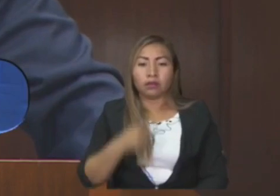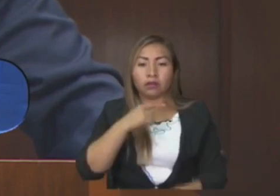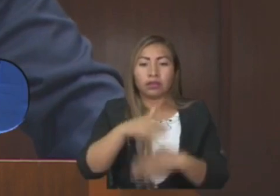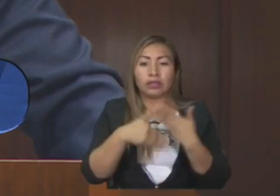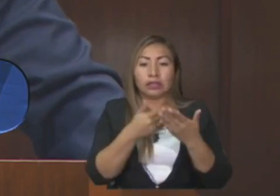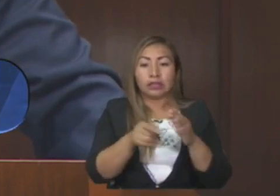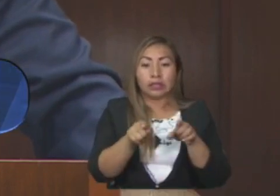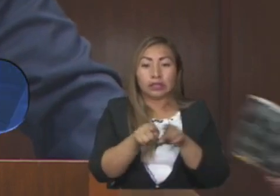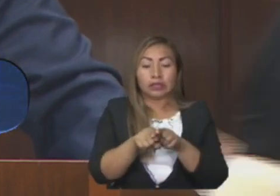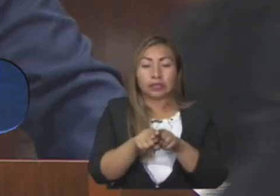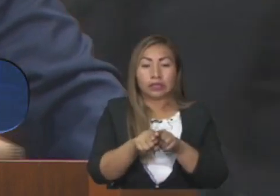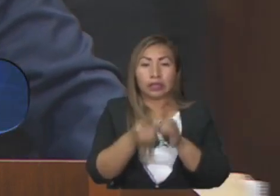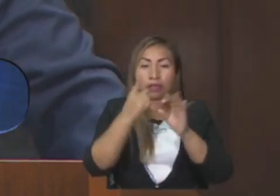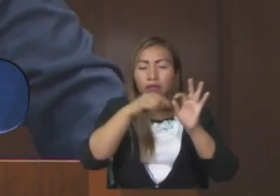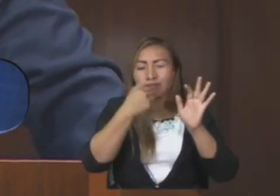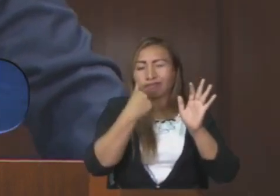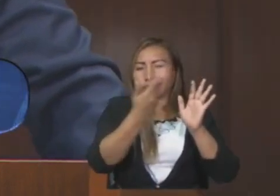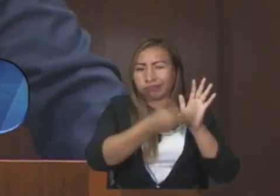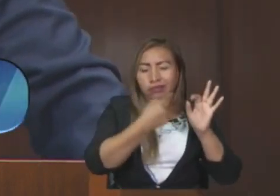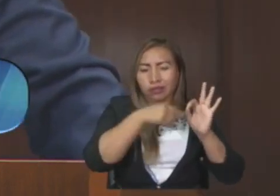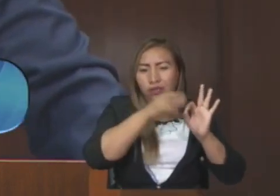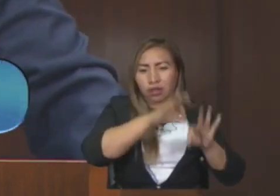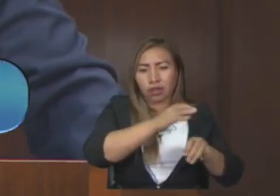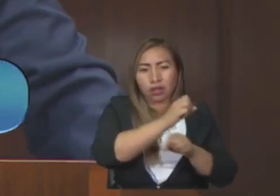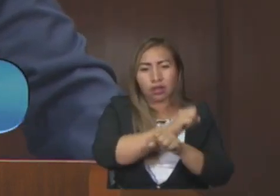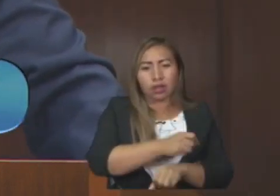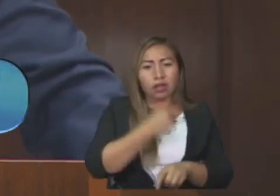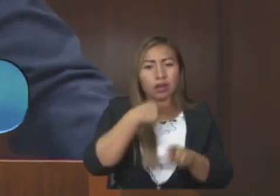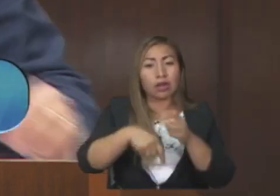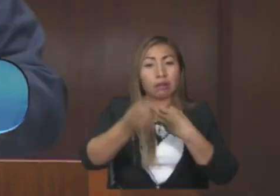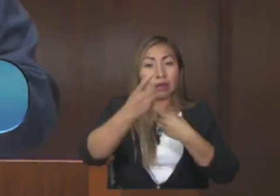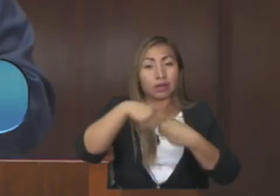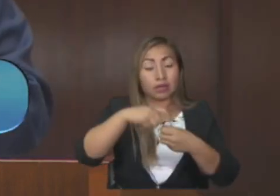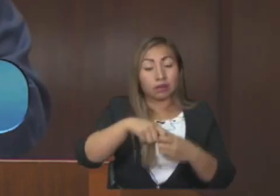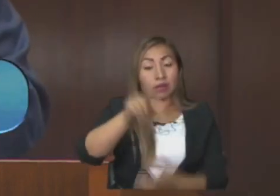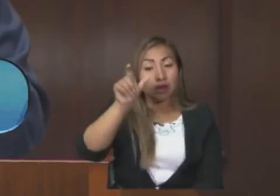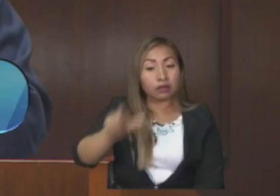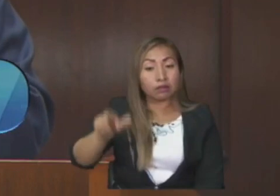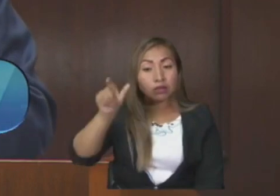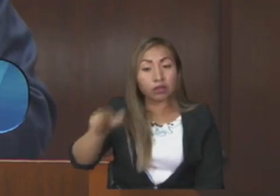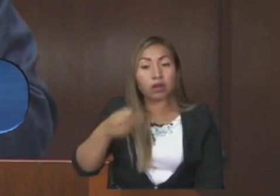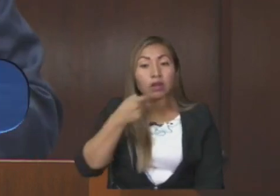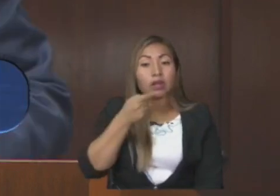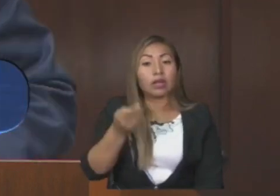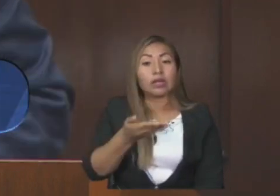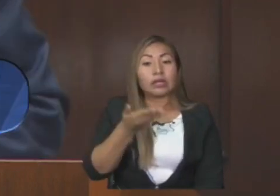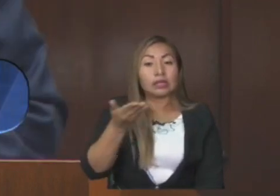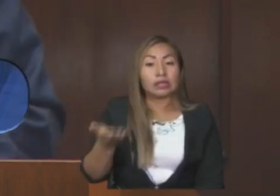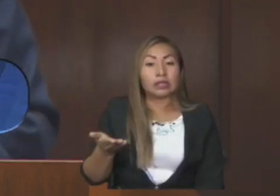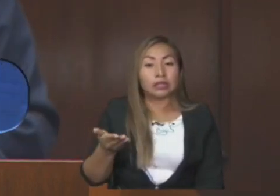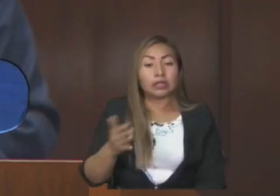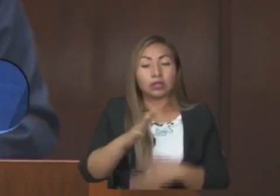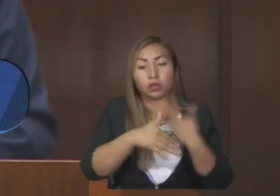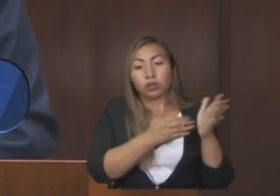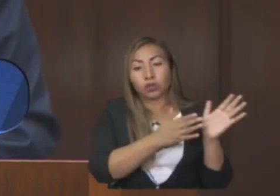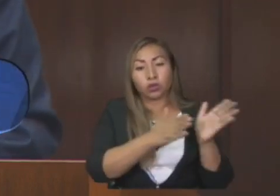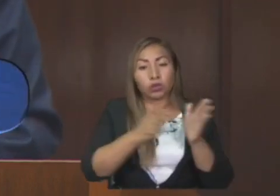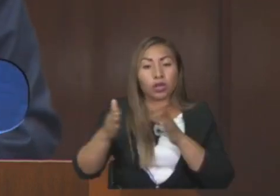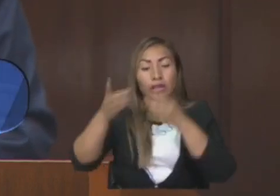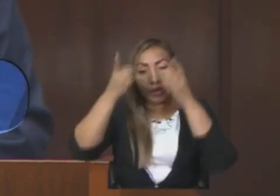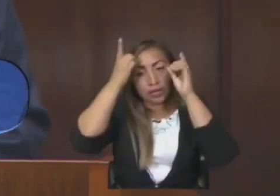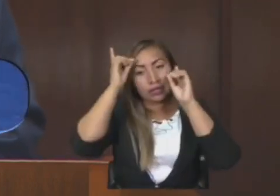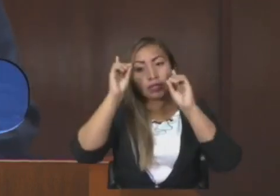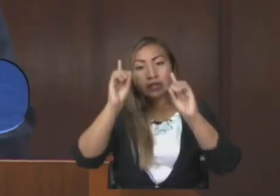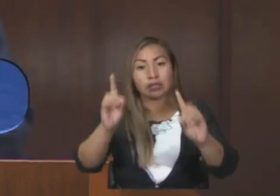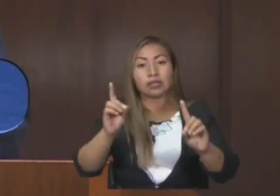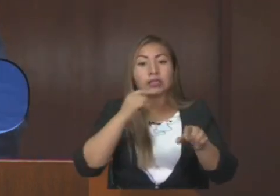parte adoptará medidas para asegurar que la participación del público sea posible desde etapas iniciales del proceso de toma de decisiones,